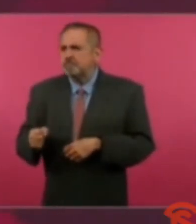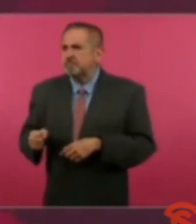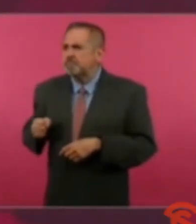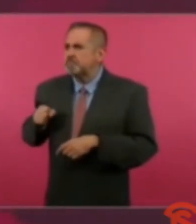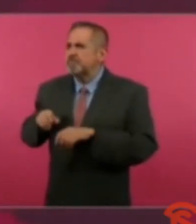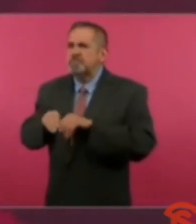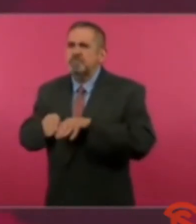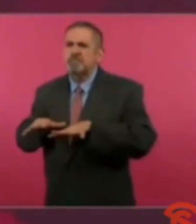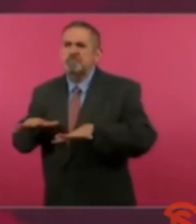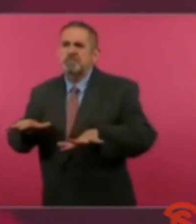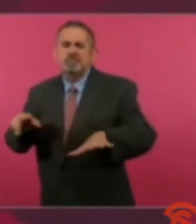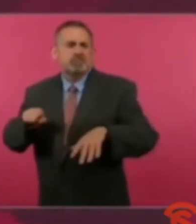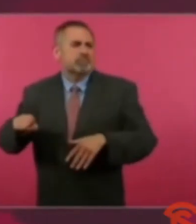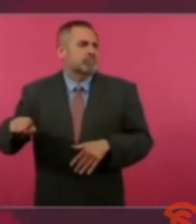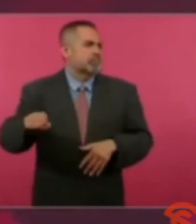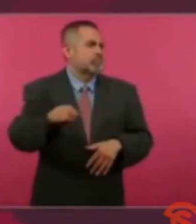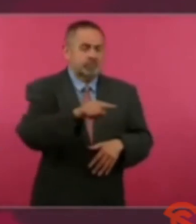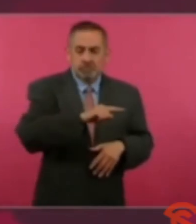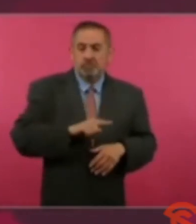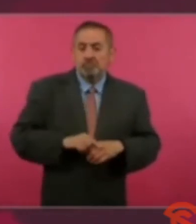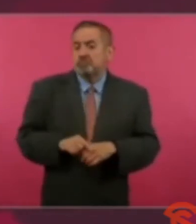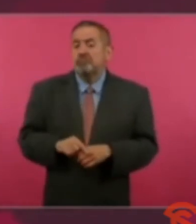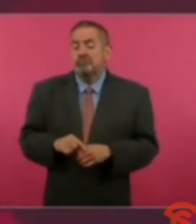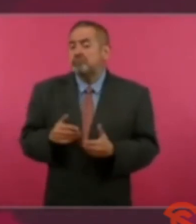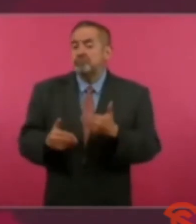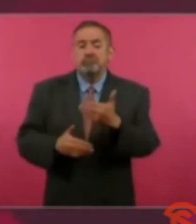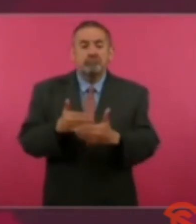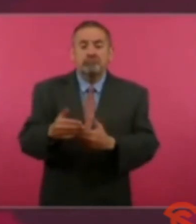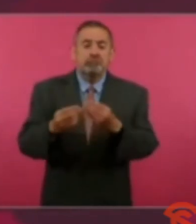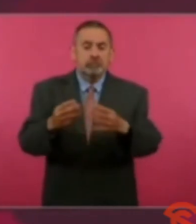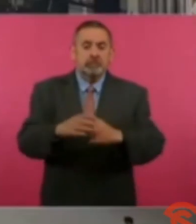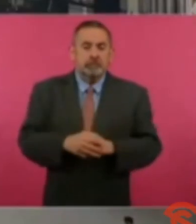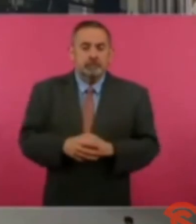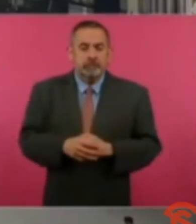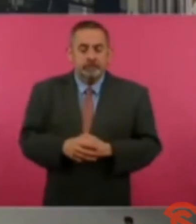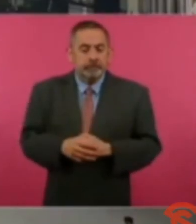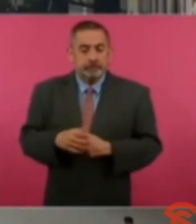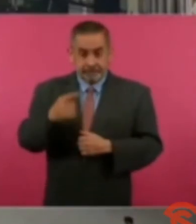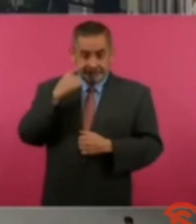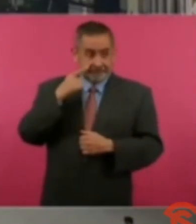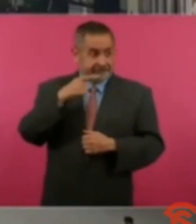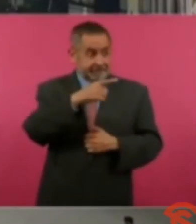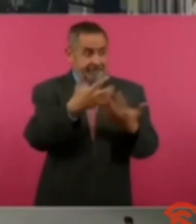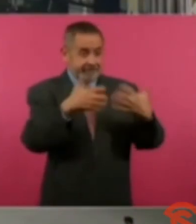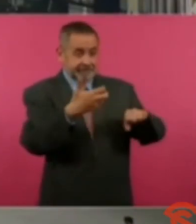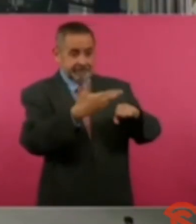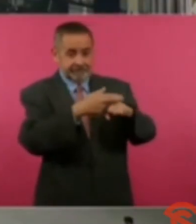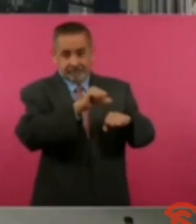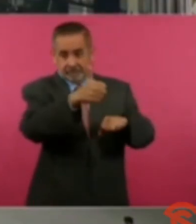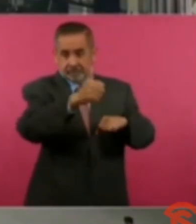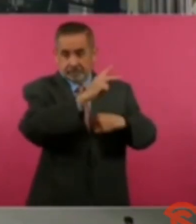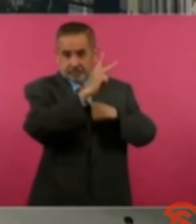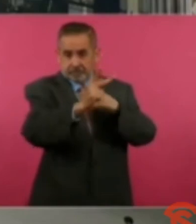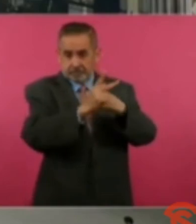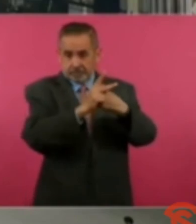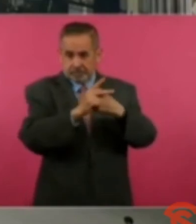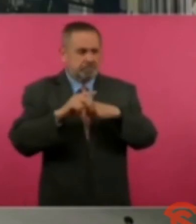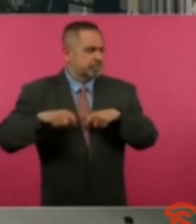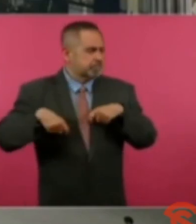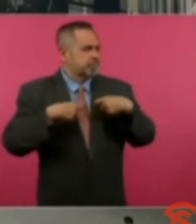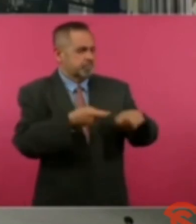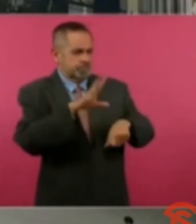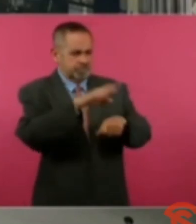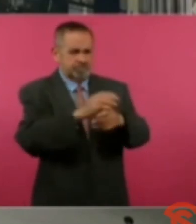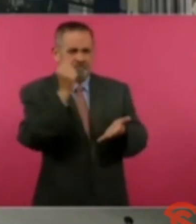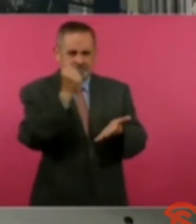y se avanza mucho porque se dan concesiones a empresas extranjeras para la